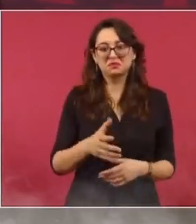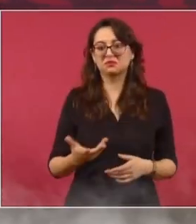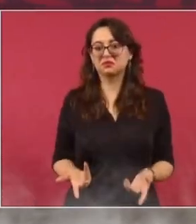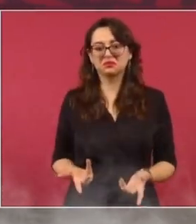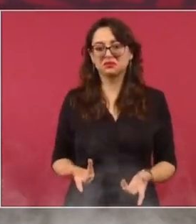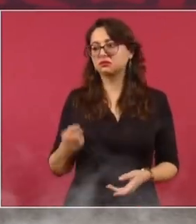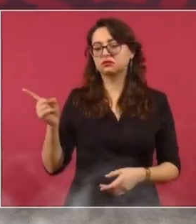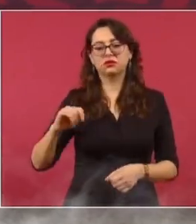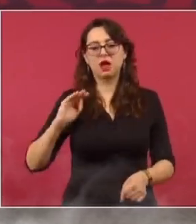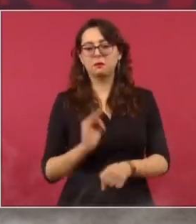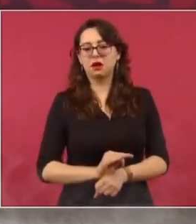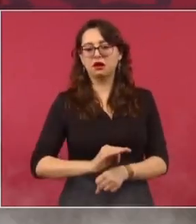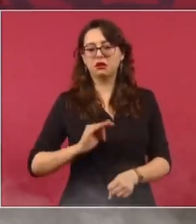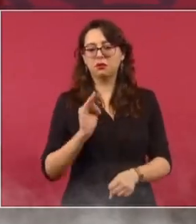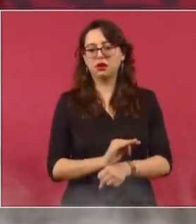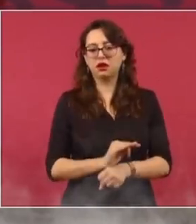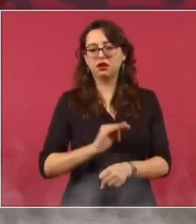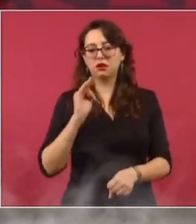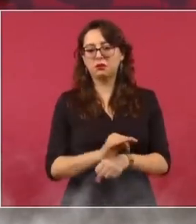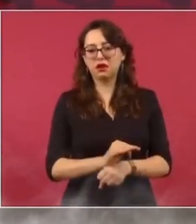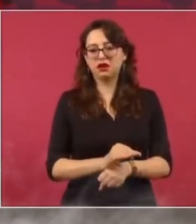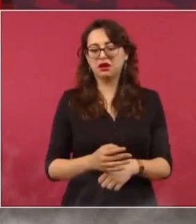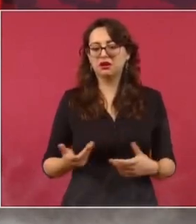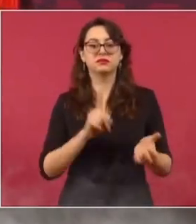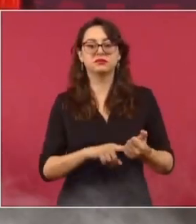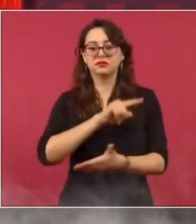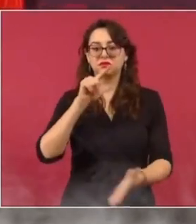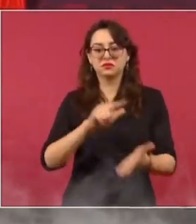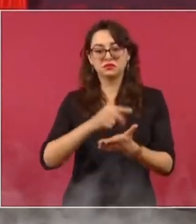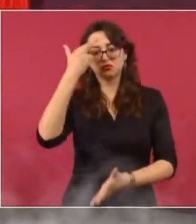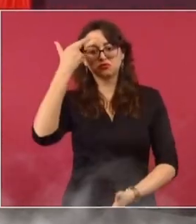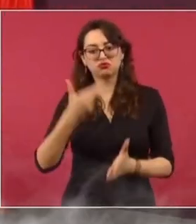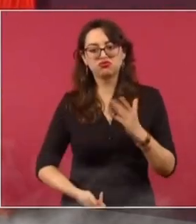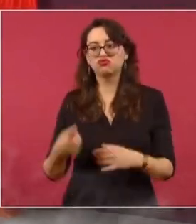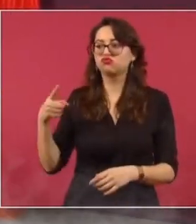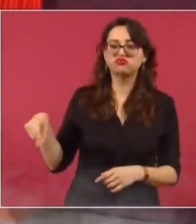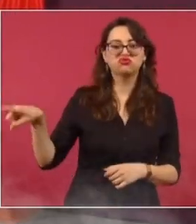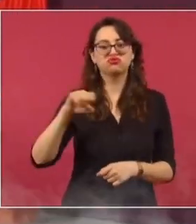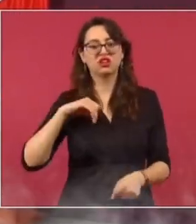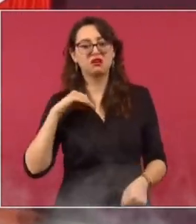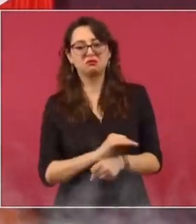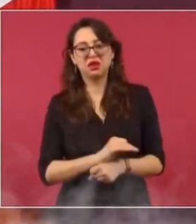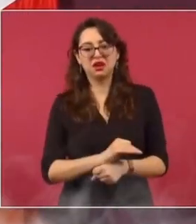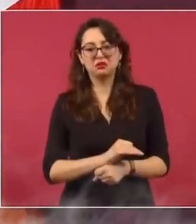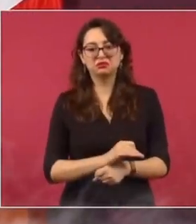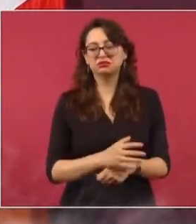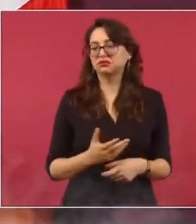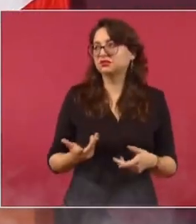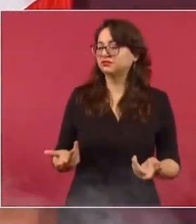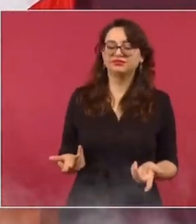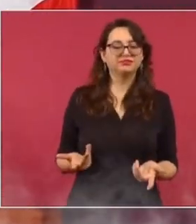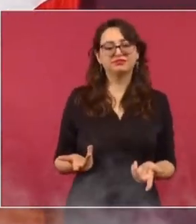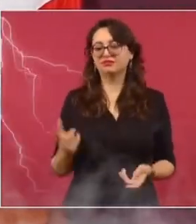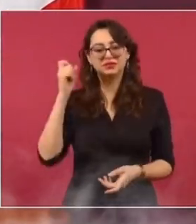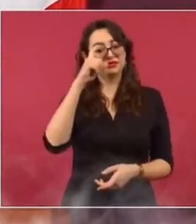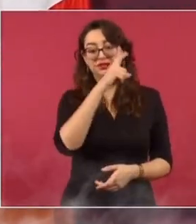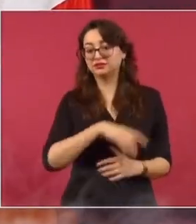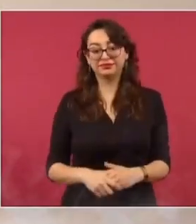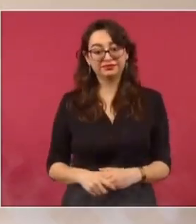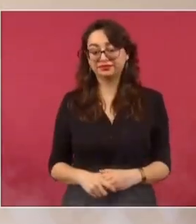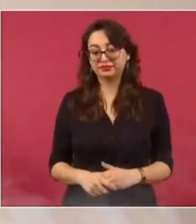presunto, pero a delincuentes de cuello blanco. Y sí hace falta que se haga una revisión. Le voy a